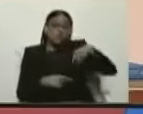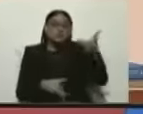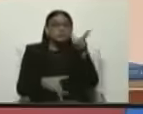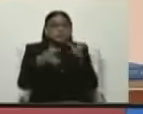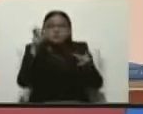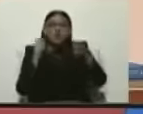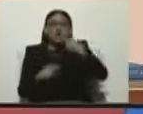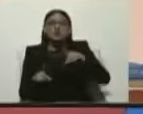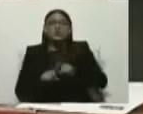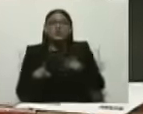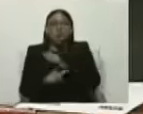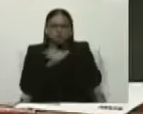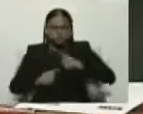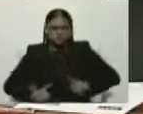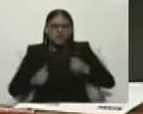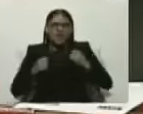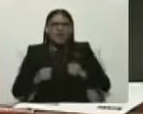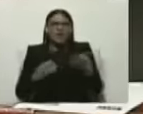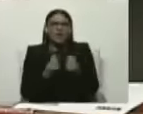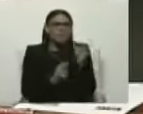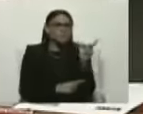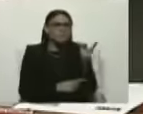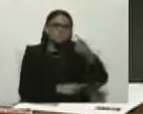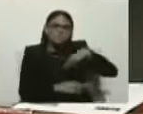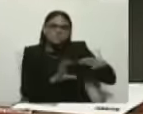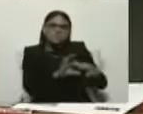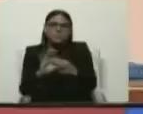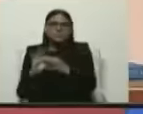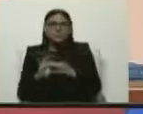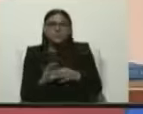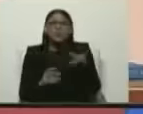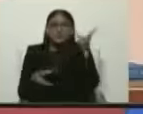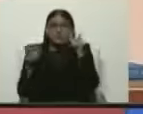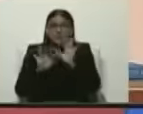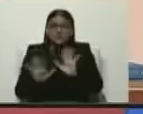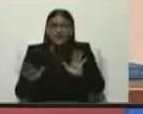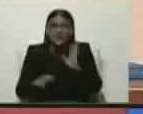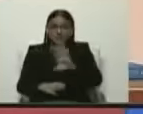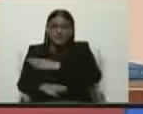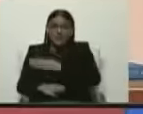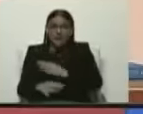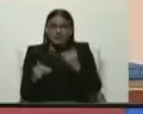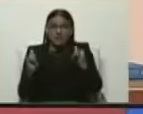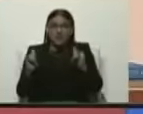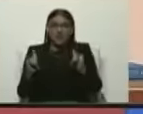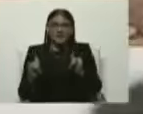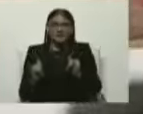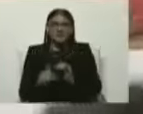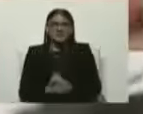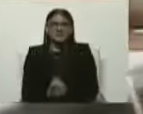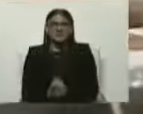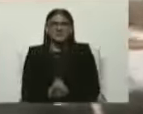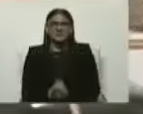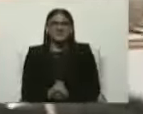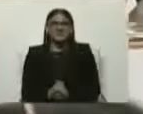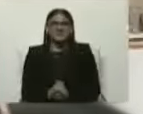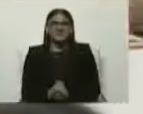PSUV. ¿Te han escuchado esa canción? ¿Ah? ¿Ah?